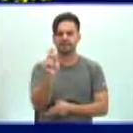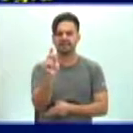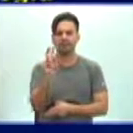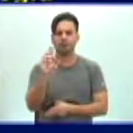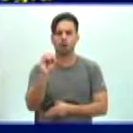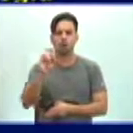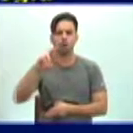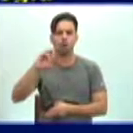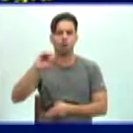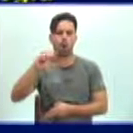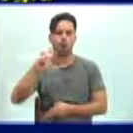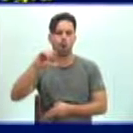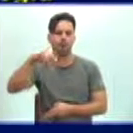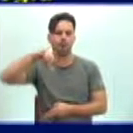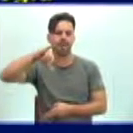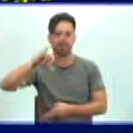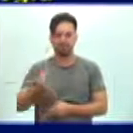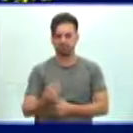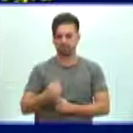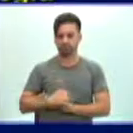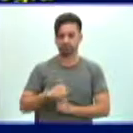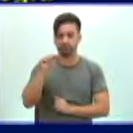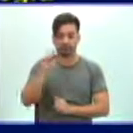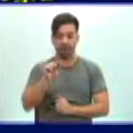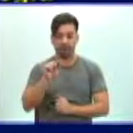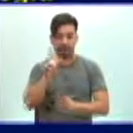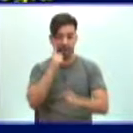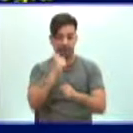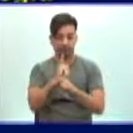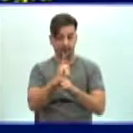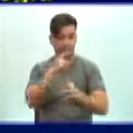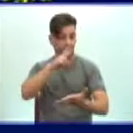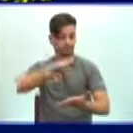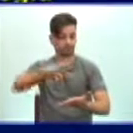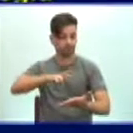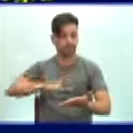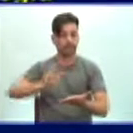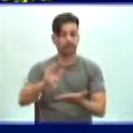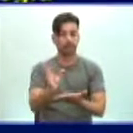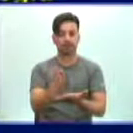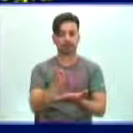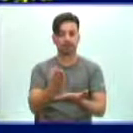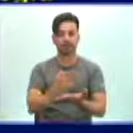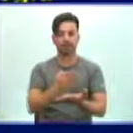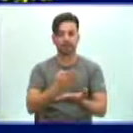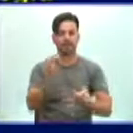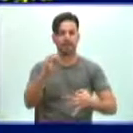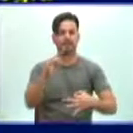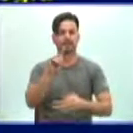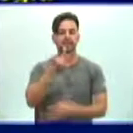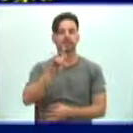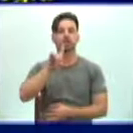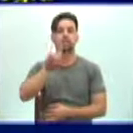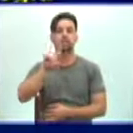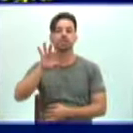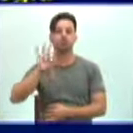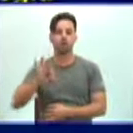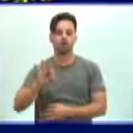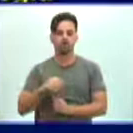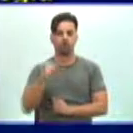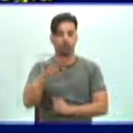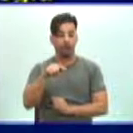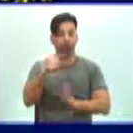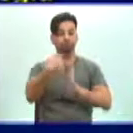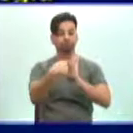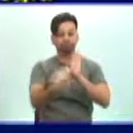Lo puedes encontrar en tu libro de texto en la página 118 y por supuesto aparecen otros elementos que nos